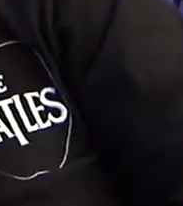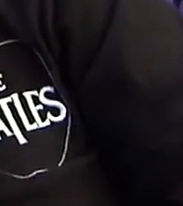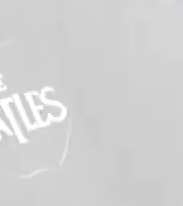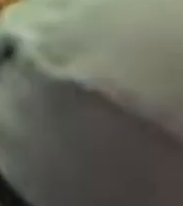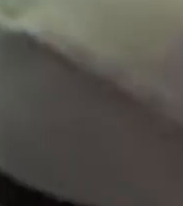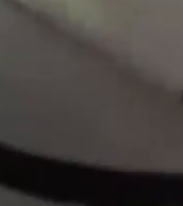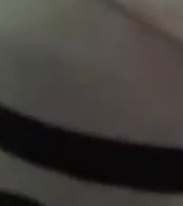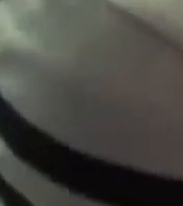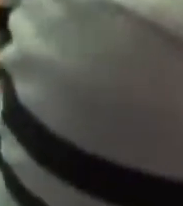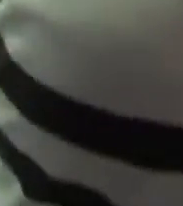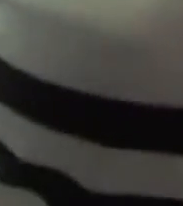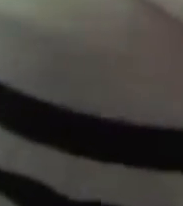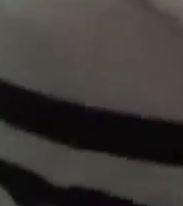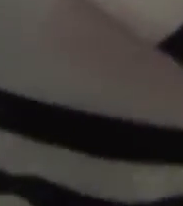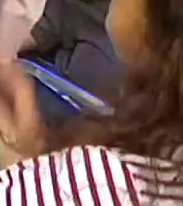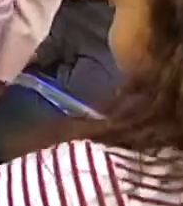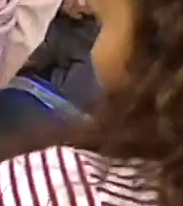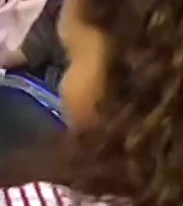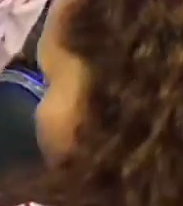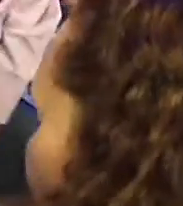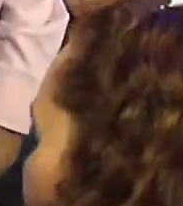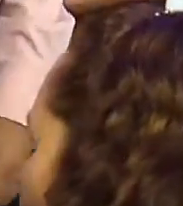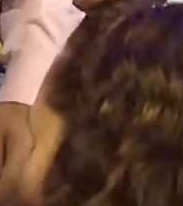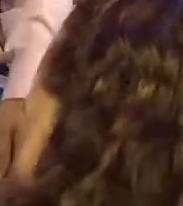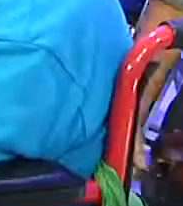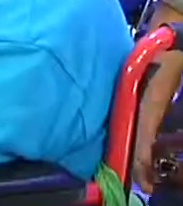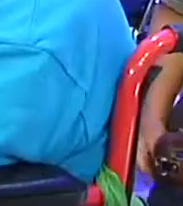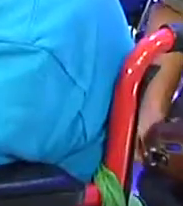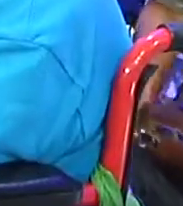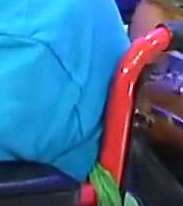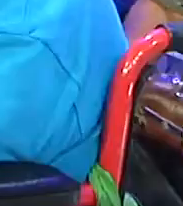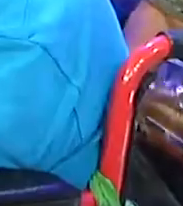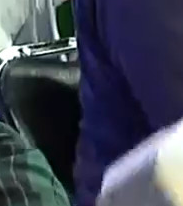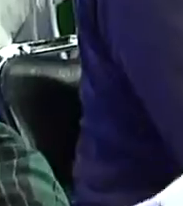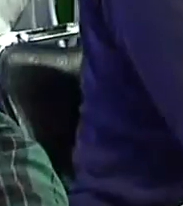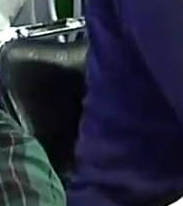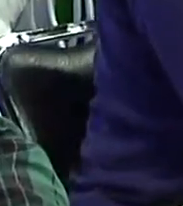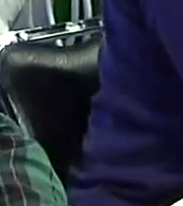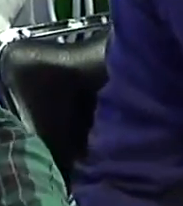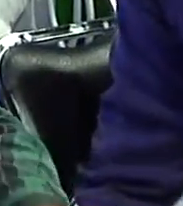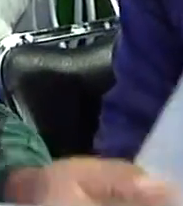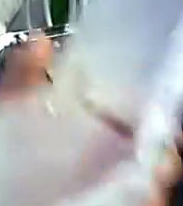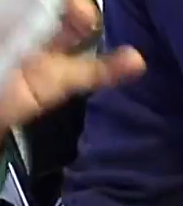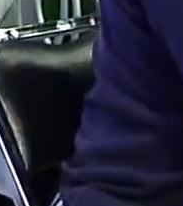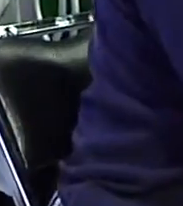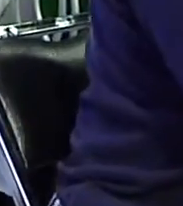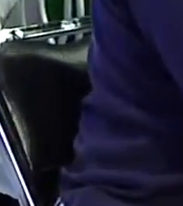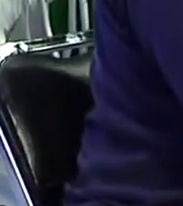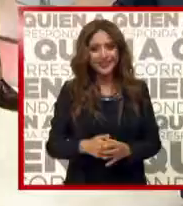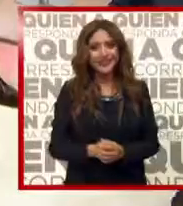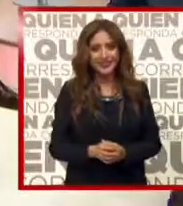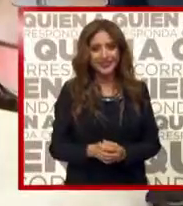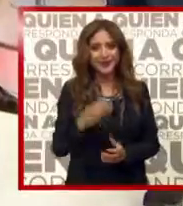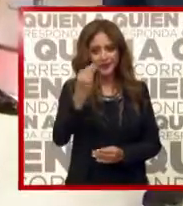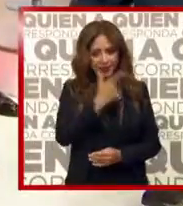de aliento. Enhorabuena. Con imágenes de Claudio Equigua para quien corresponda, Rubén Monroy.